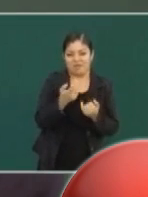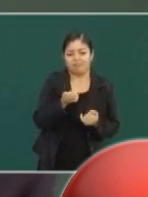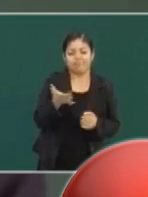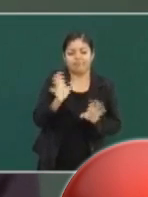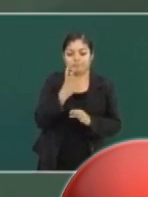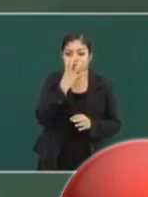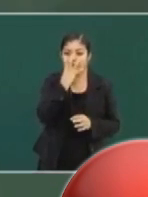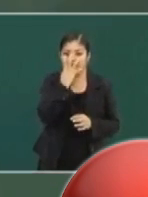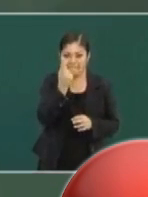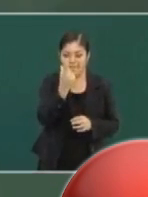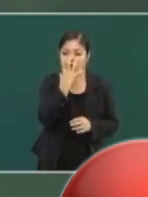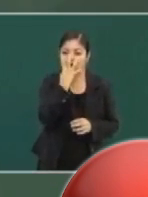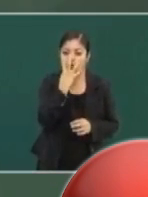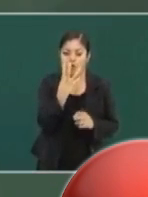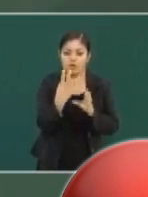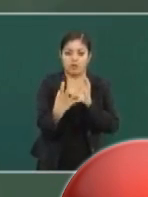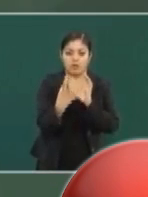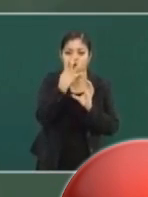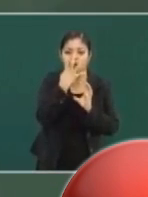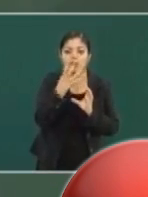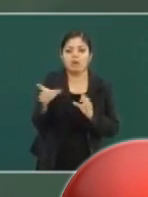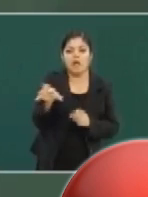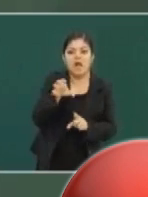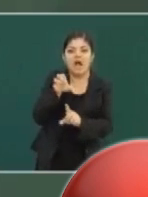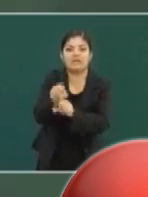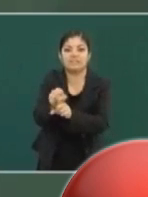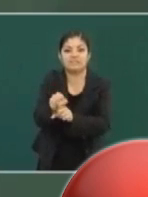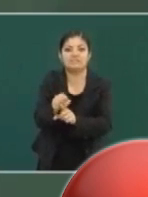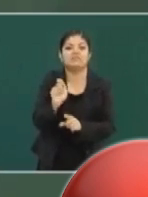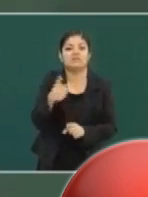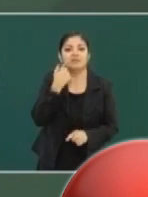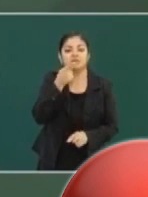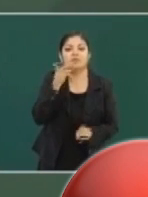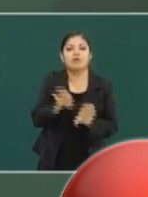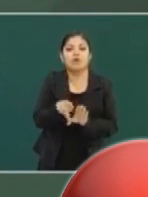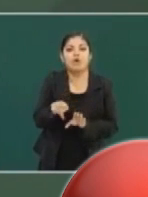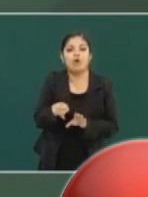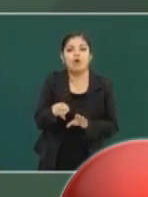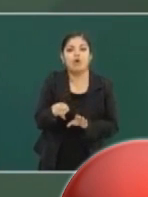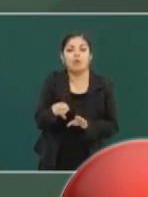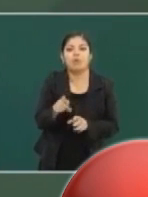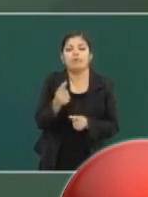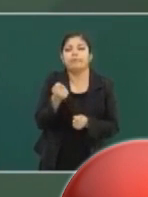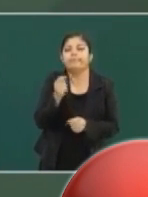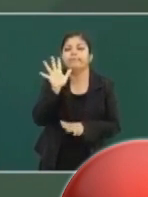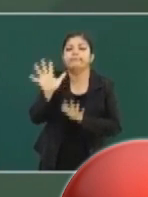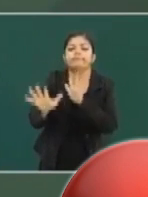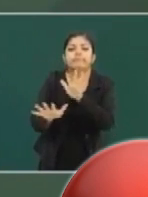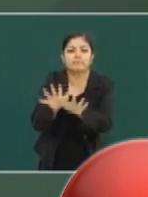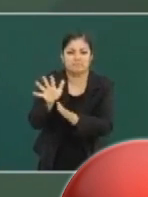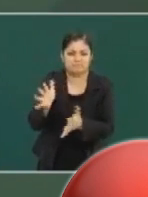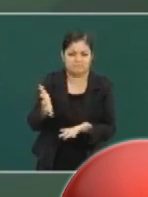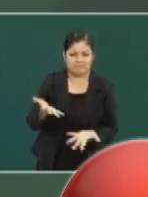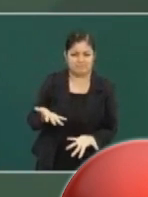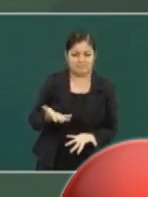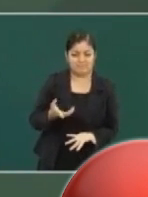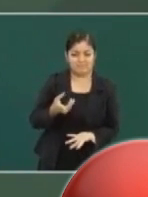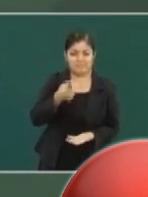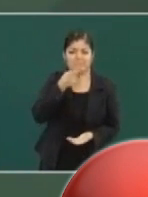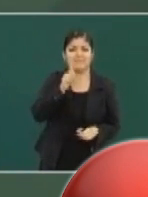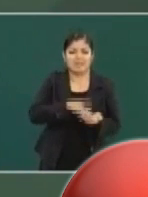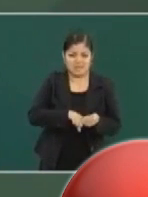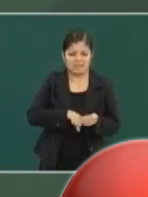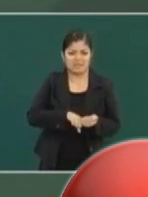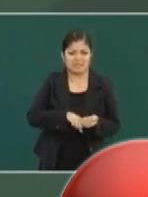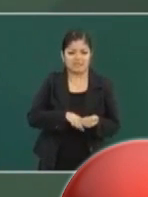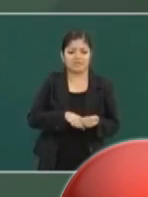Eso no se lo perdonaron, por eso lo asesinaron así. Entonces, son temas que no conoce la